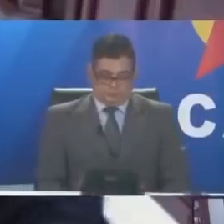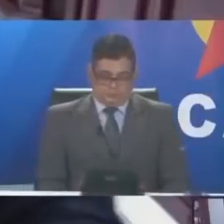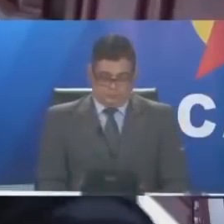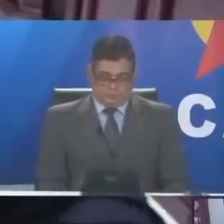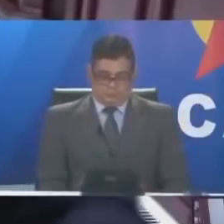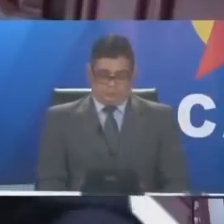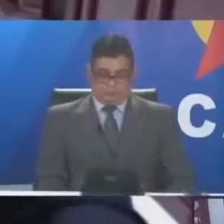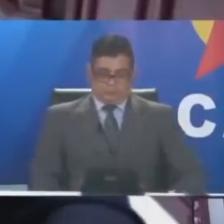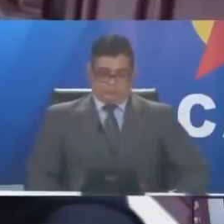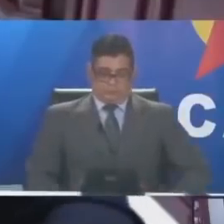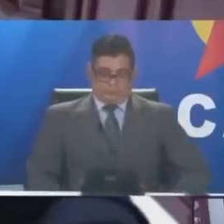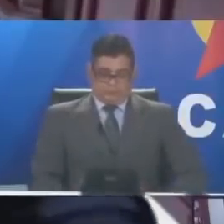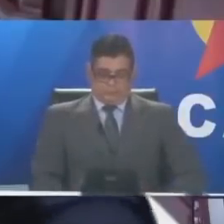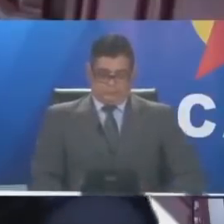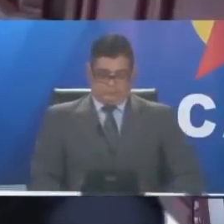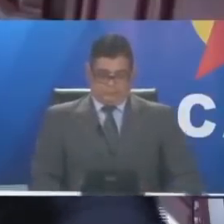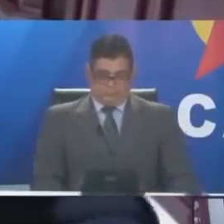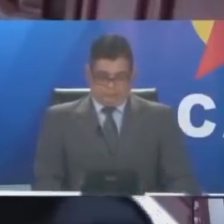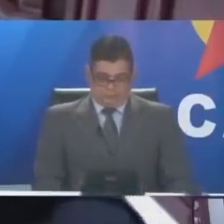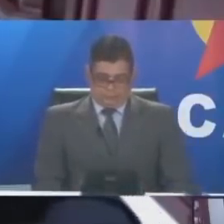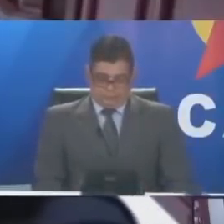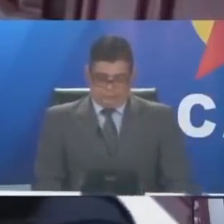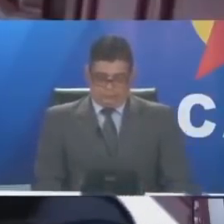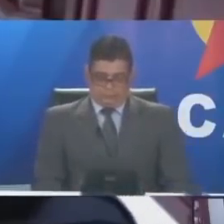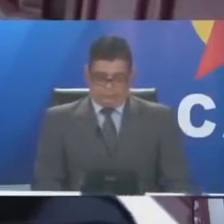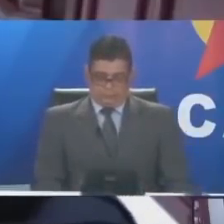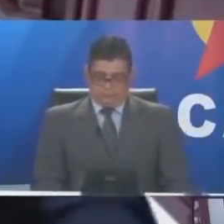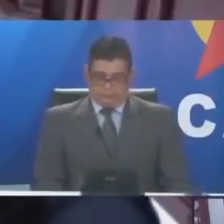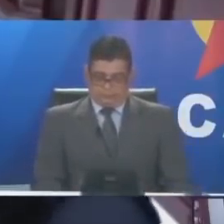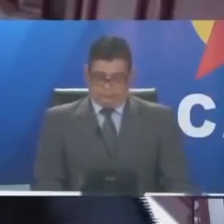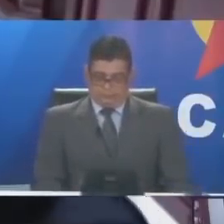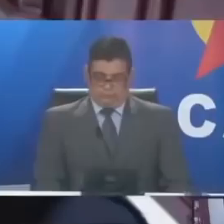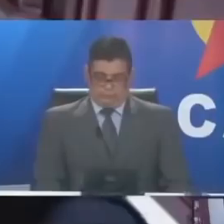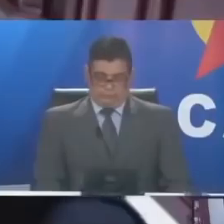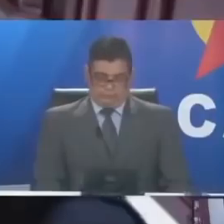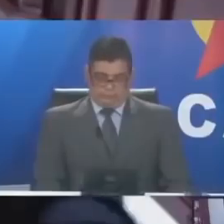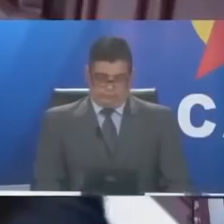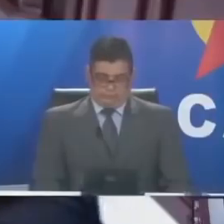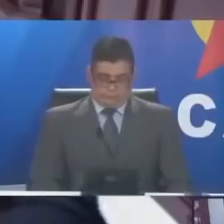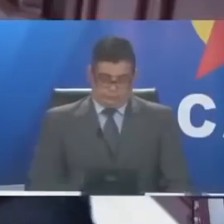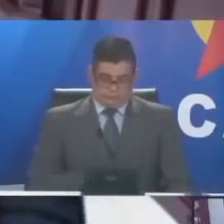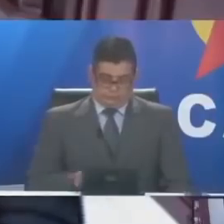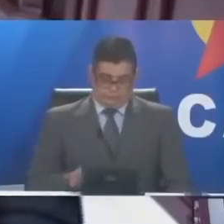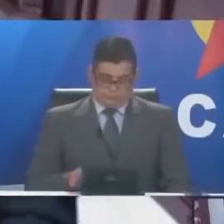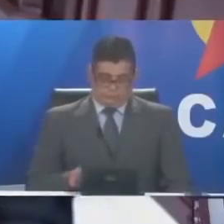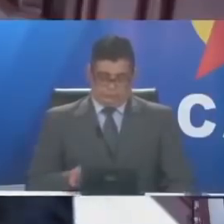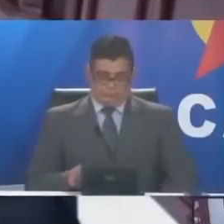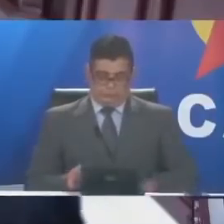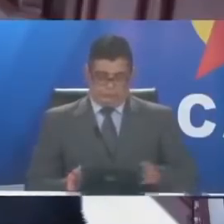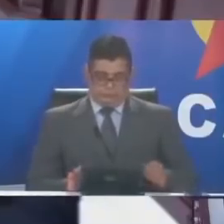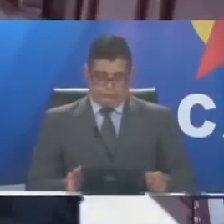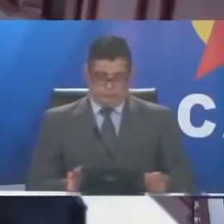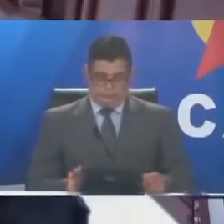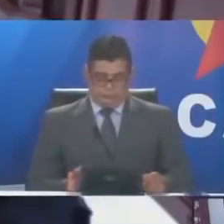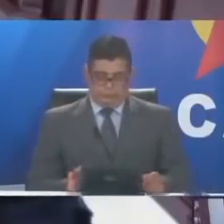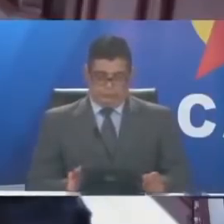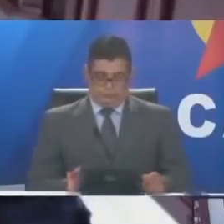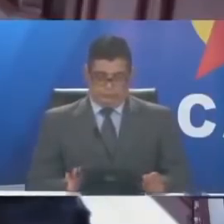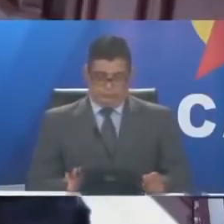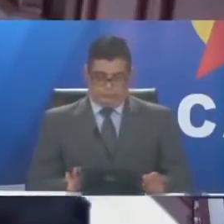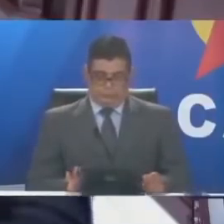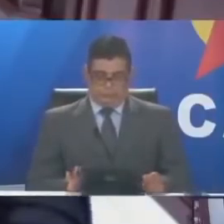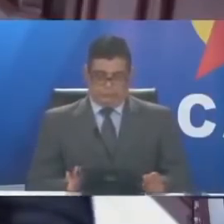pero yo soy testigo de nuestros hermanos de la congregación que perdieron sus trabajos y aparte de eso su lista perdieron familiares